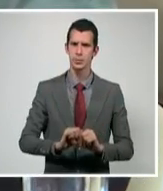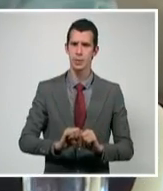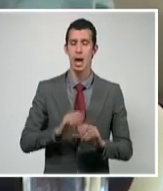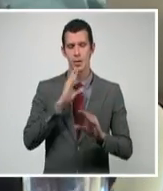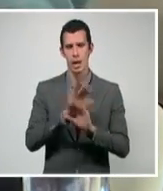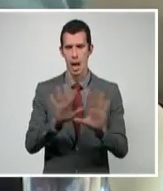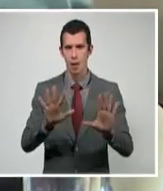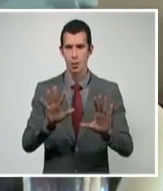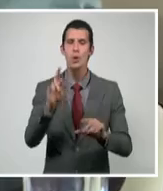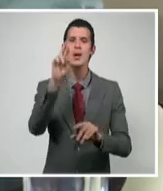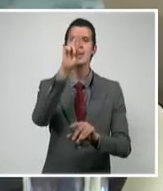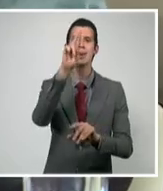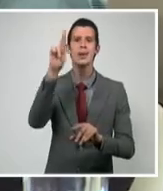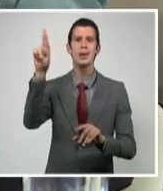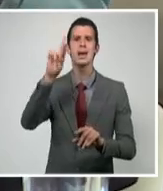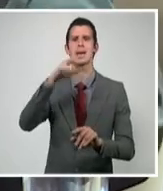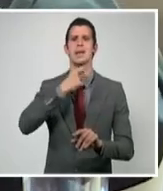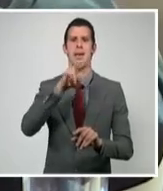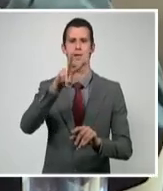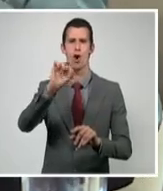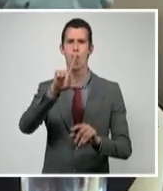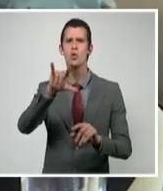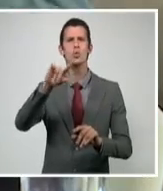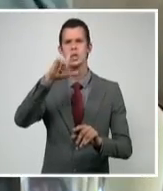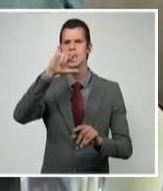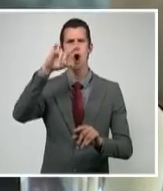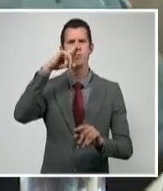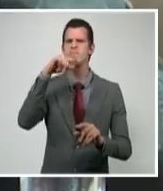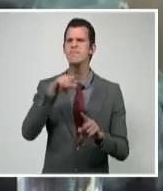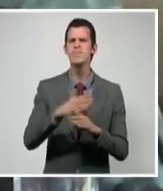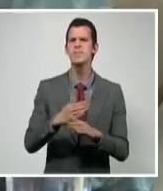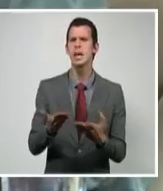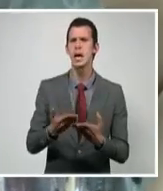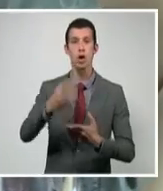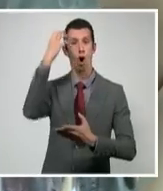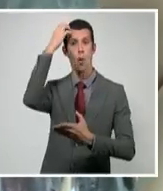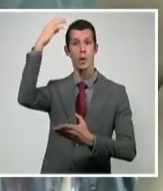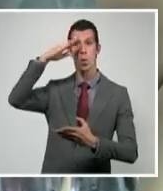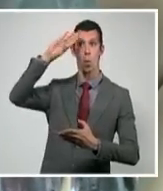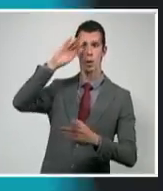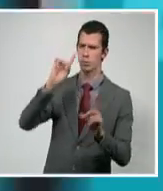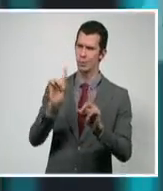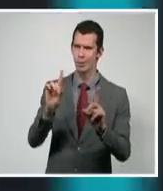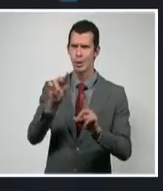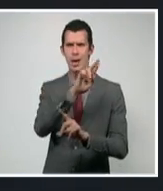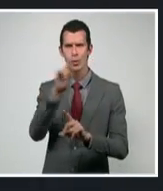no es una institución estatal. Una institución estatal se puede equivocar, la revolución no puede equivocarse.